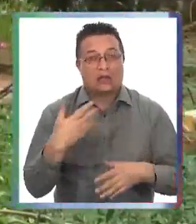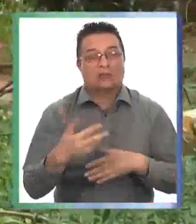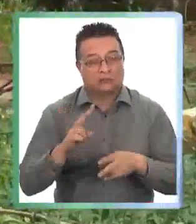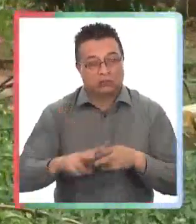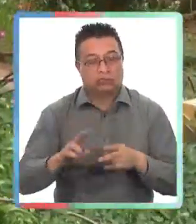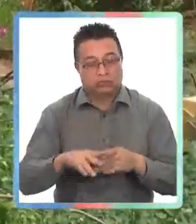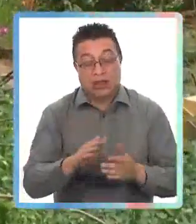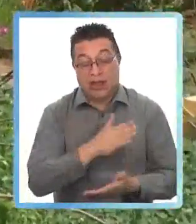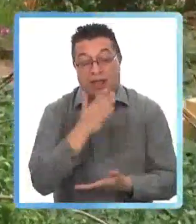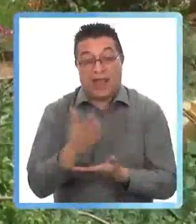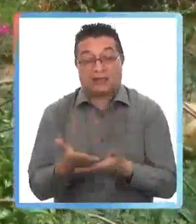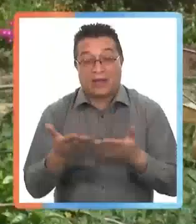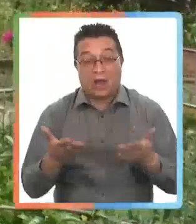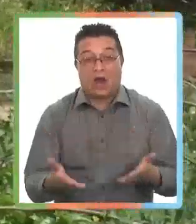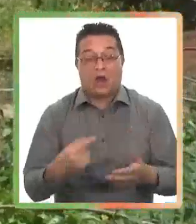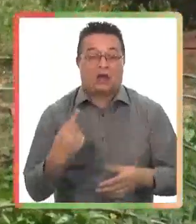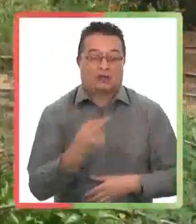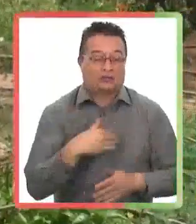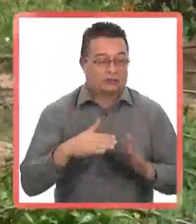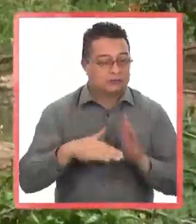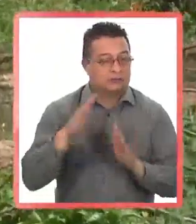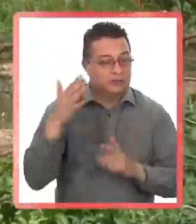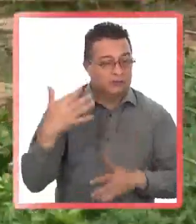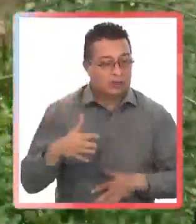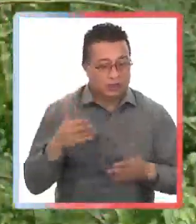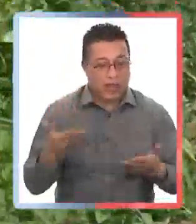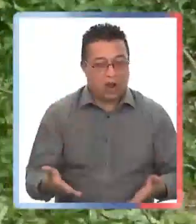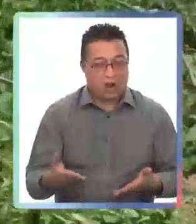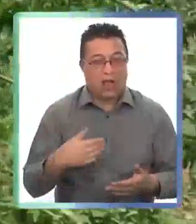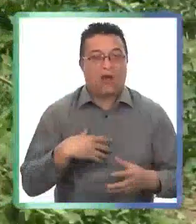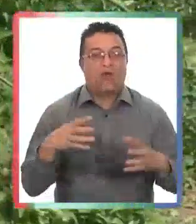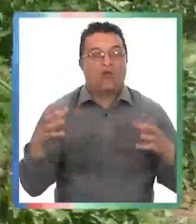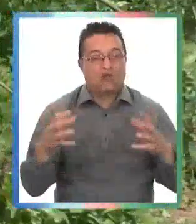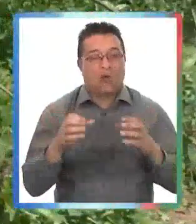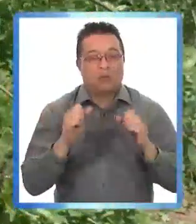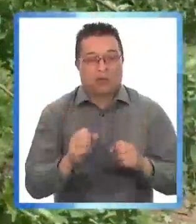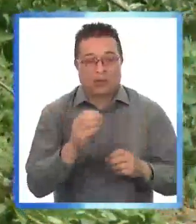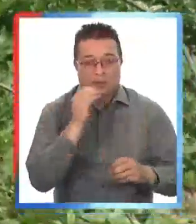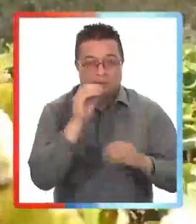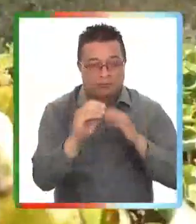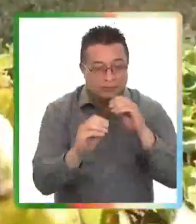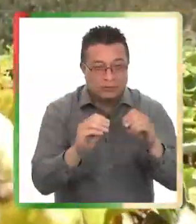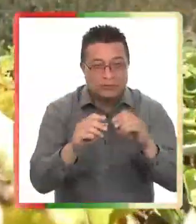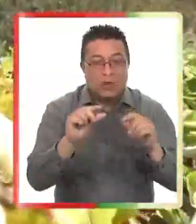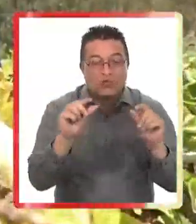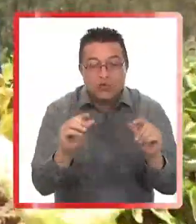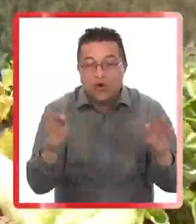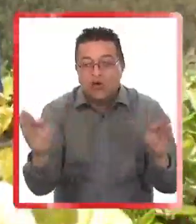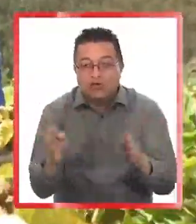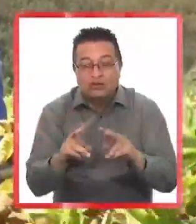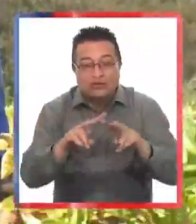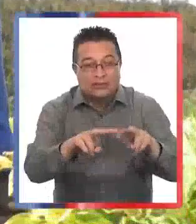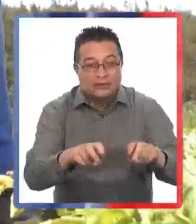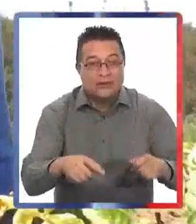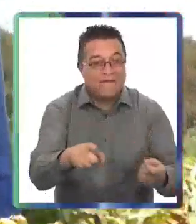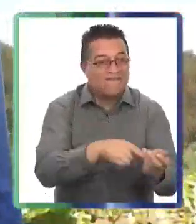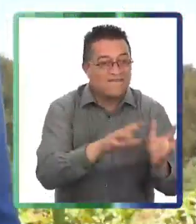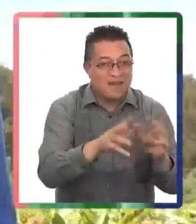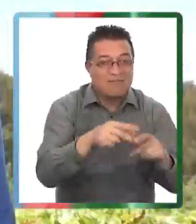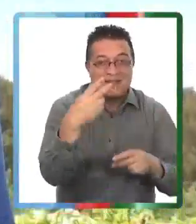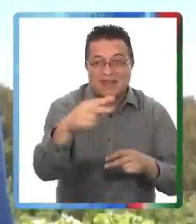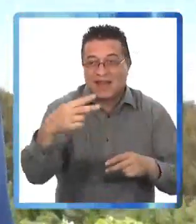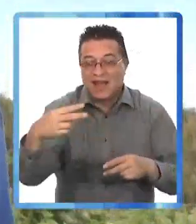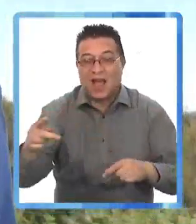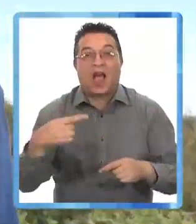tenemos una prioridad bien importante, fuerte, en poder incorporar a la pequeña agricultura, a los agricultores familiares, a quienes tienen